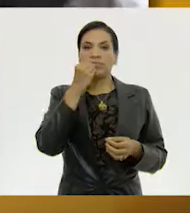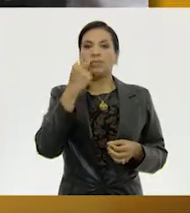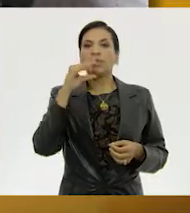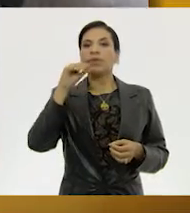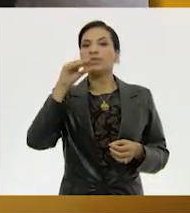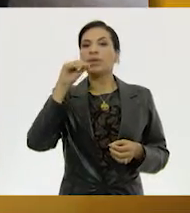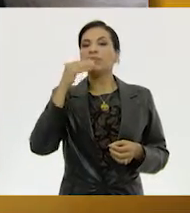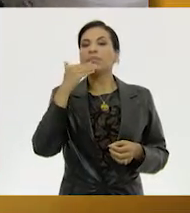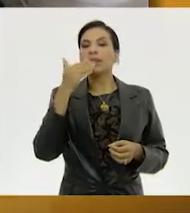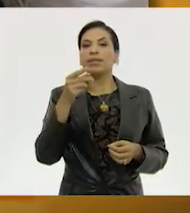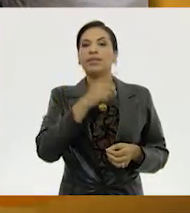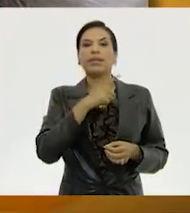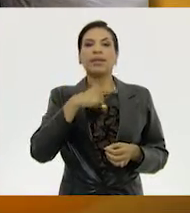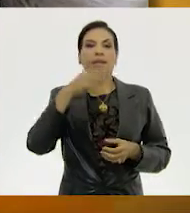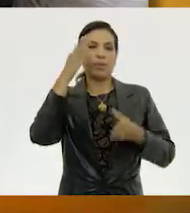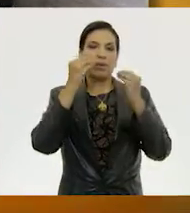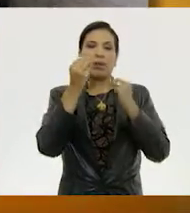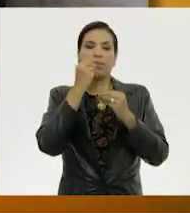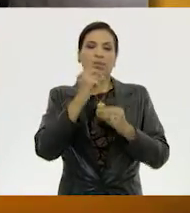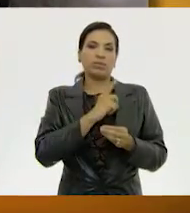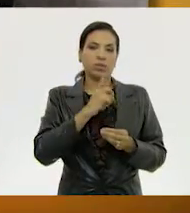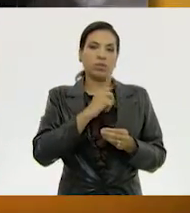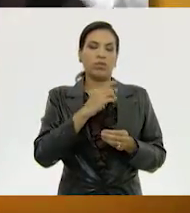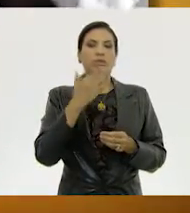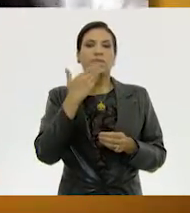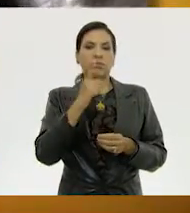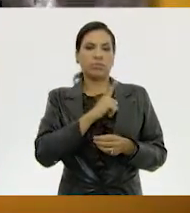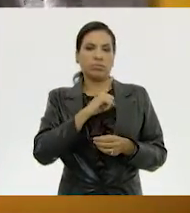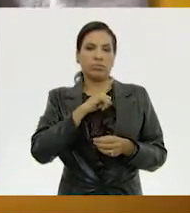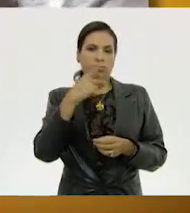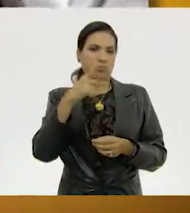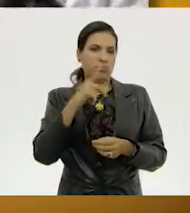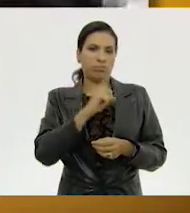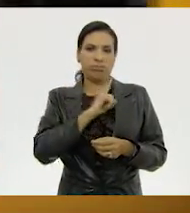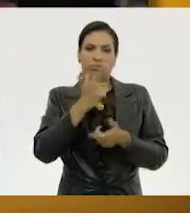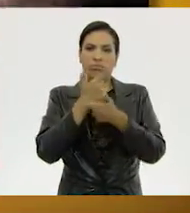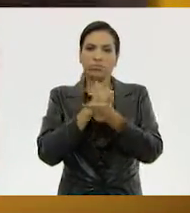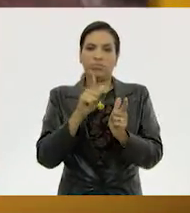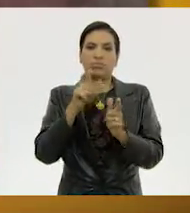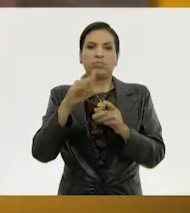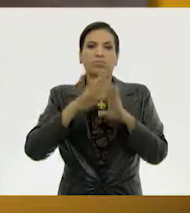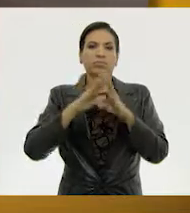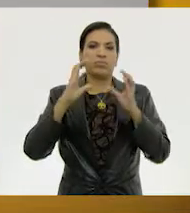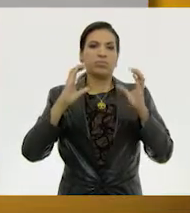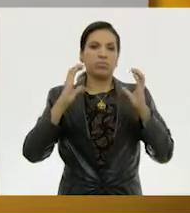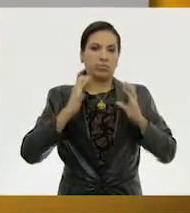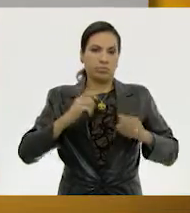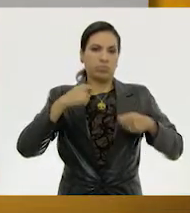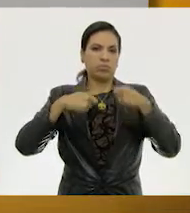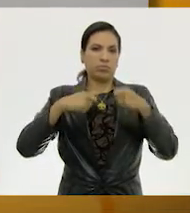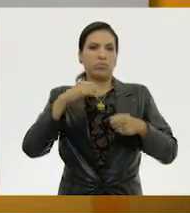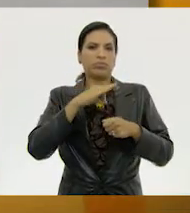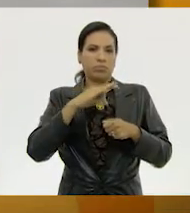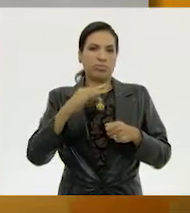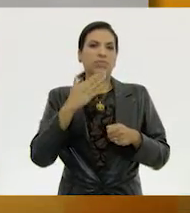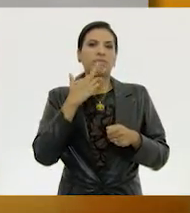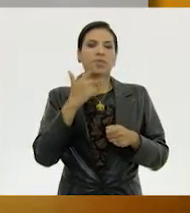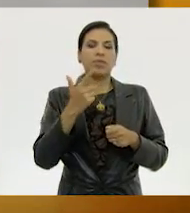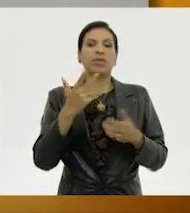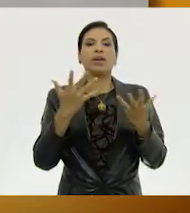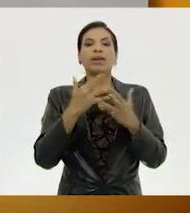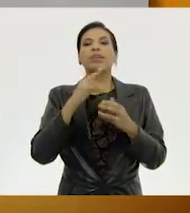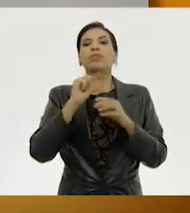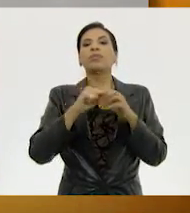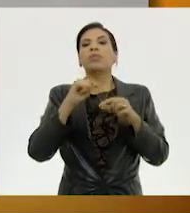bien. Deben aprender a comer solos, de forma autónoma, en cuanto su madurez motor y cognitiva se lo permitan, lo que logrará